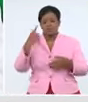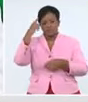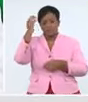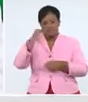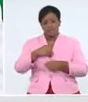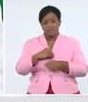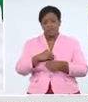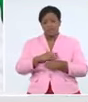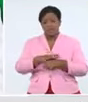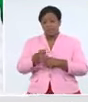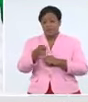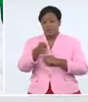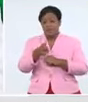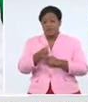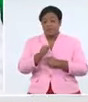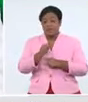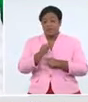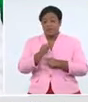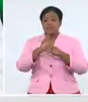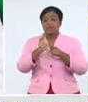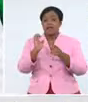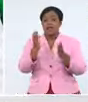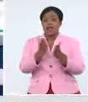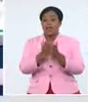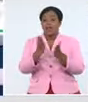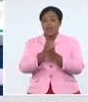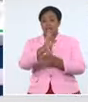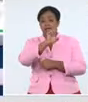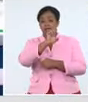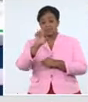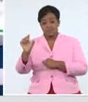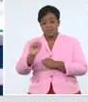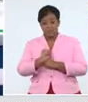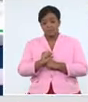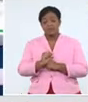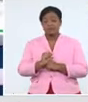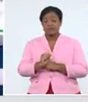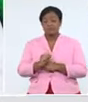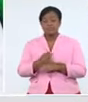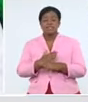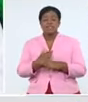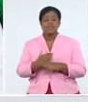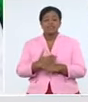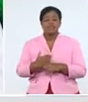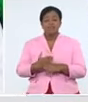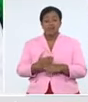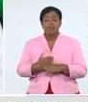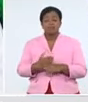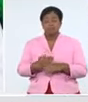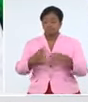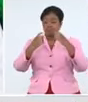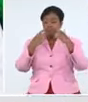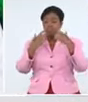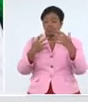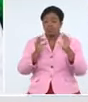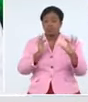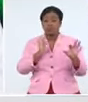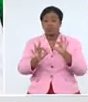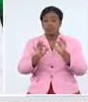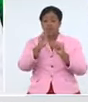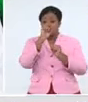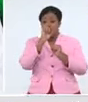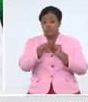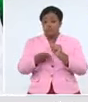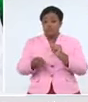las puertas del reinicio de la etapa presencial. Eso significa también un reto importante desde el punto de vista